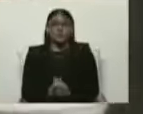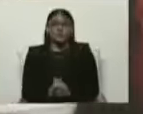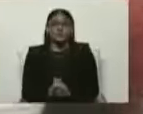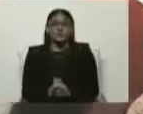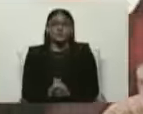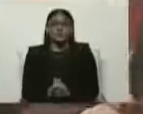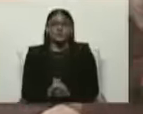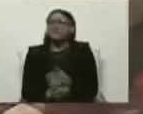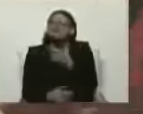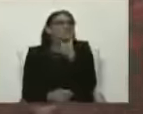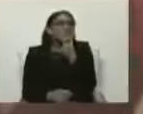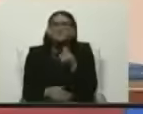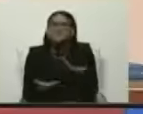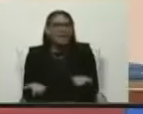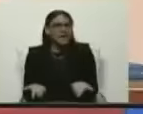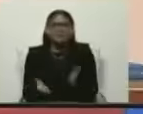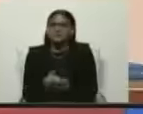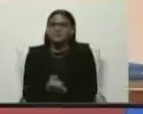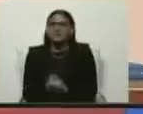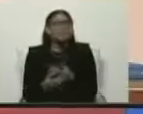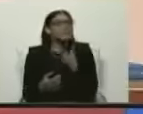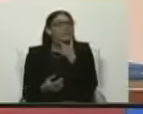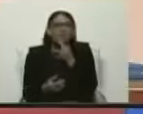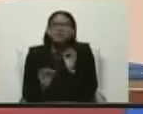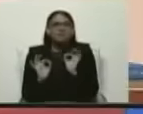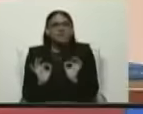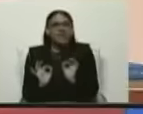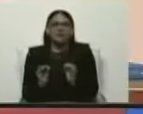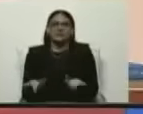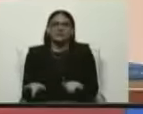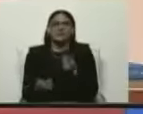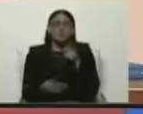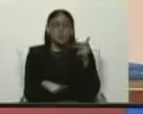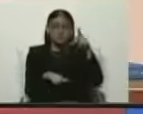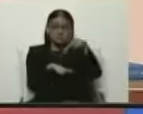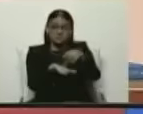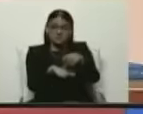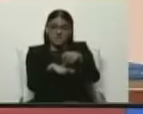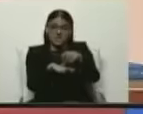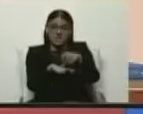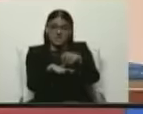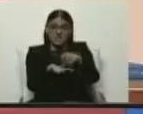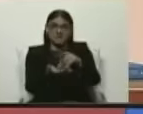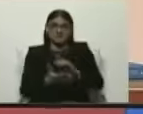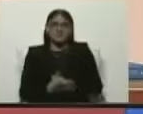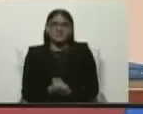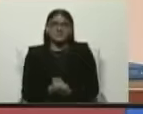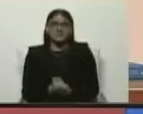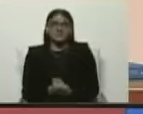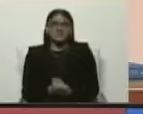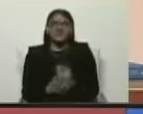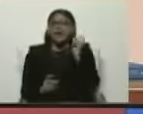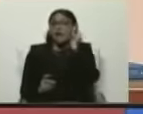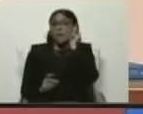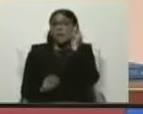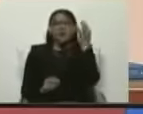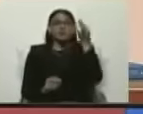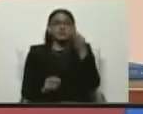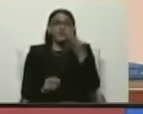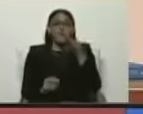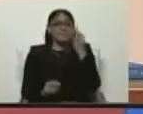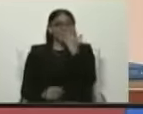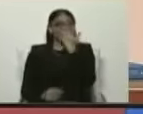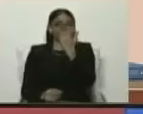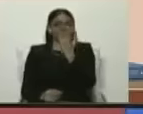es muy sencillo, muy sencillo. Usted llega y se va, las mujeres al frente, como corresponde,